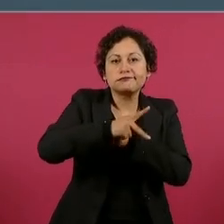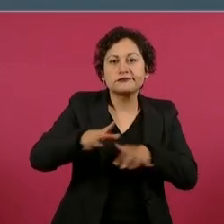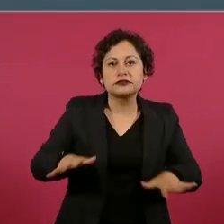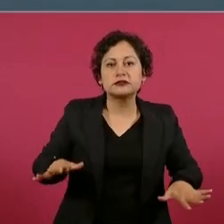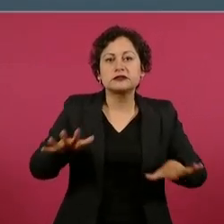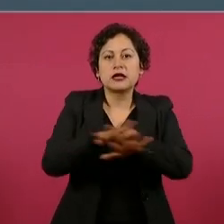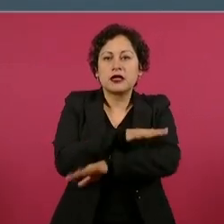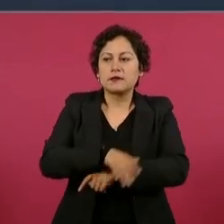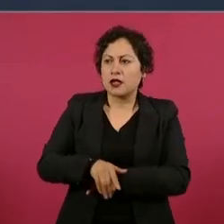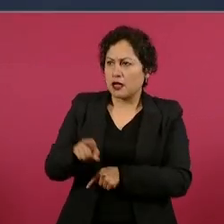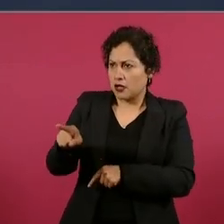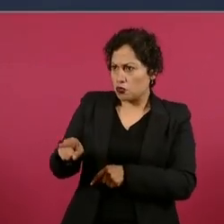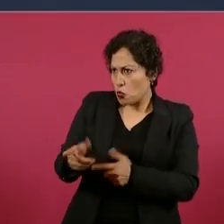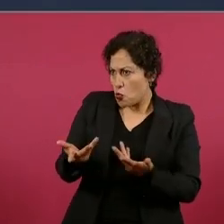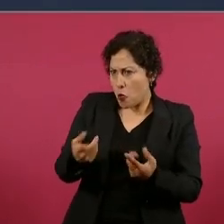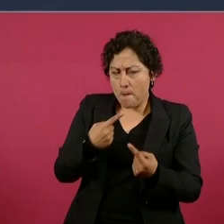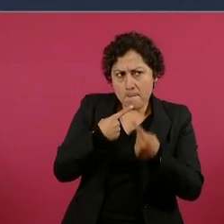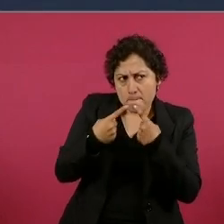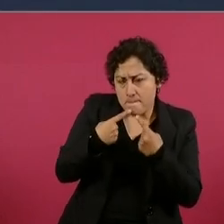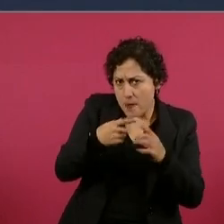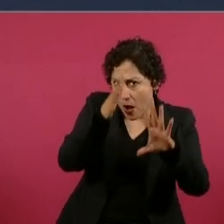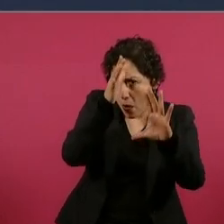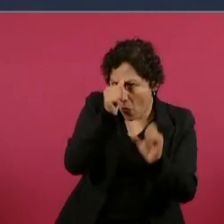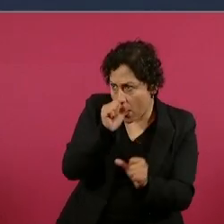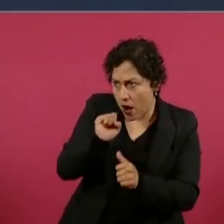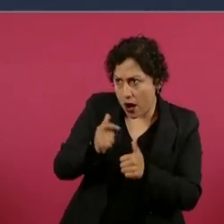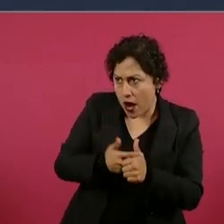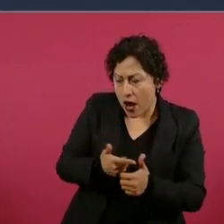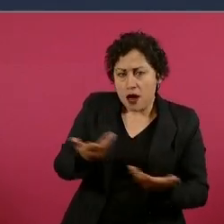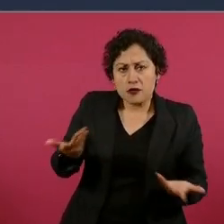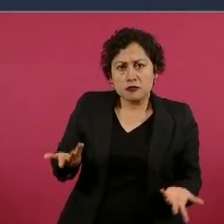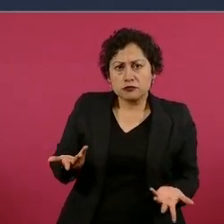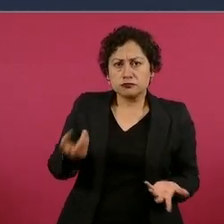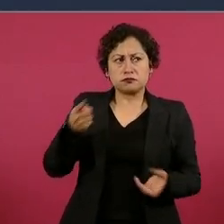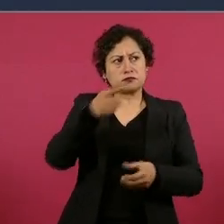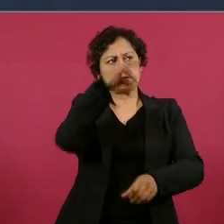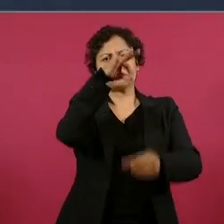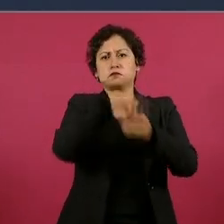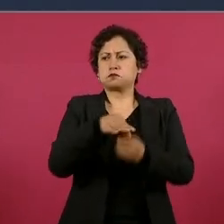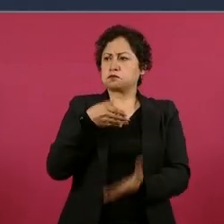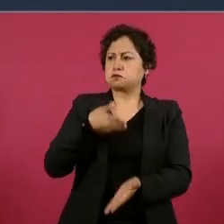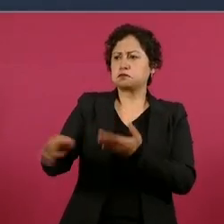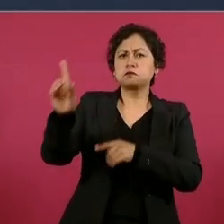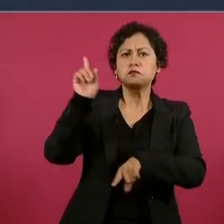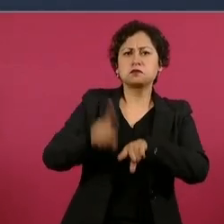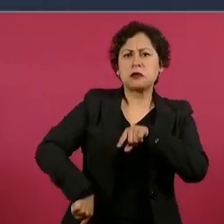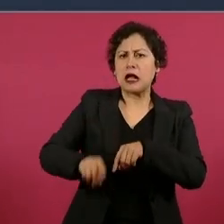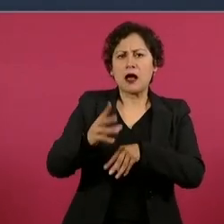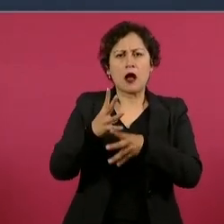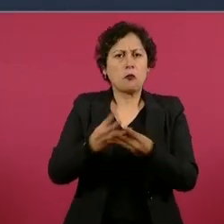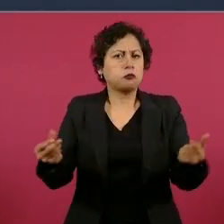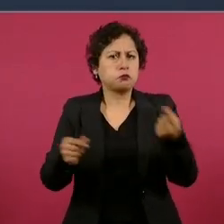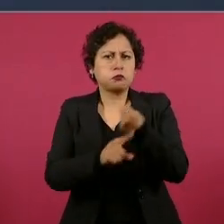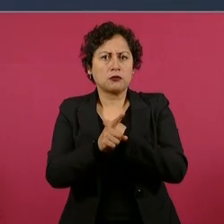negociar con la gente del PRI? No, no negocio. ¿Vas a negociar? No. Si ellos votan porque no se dé el desafuero, se acaba este problema. No,